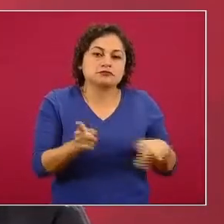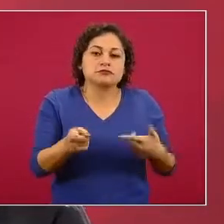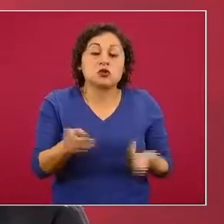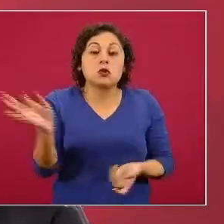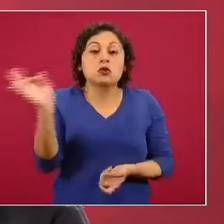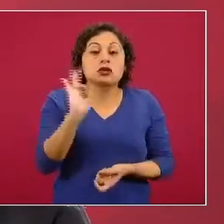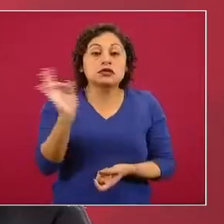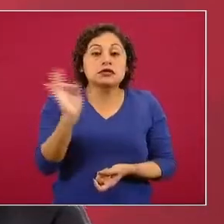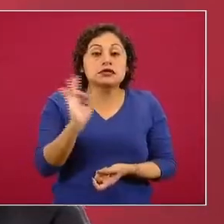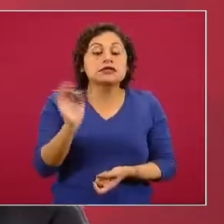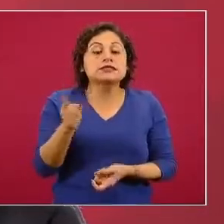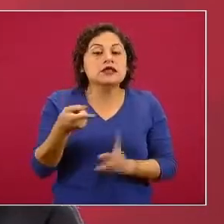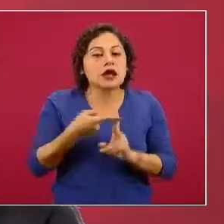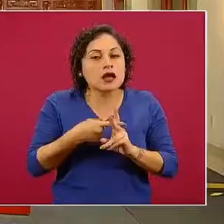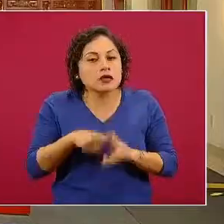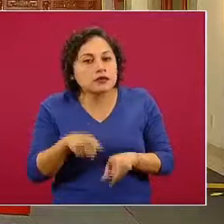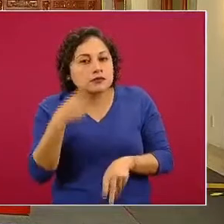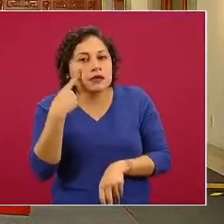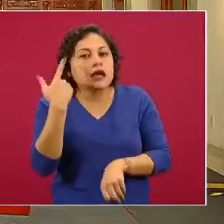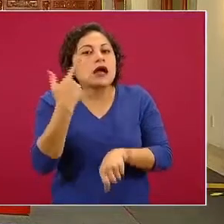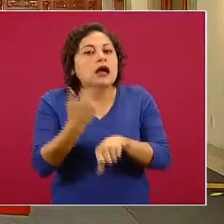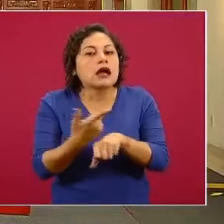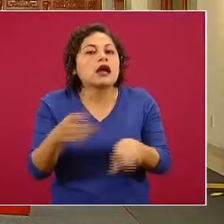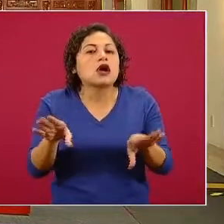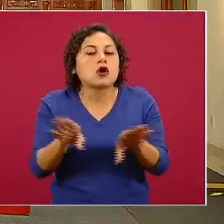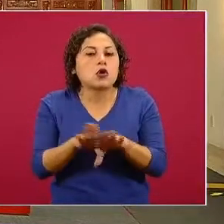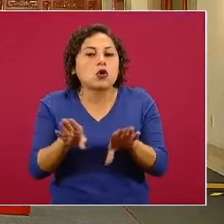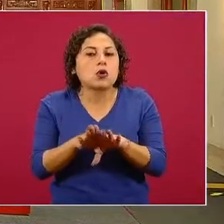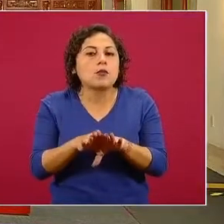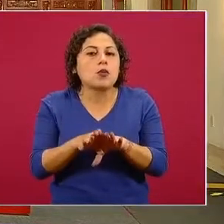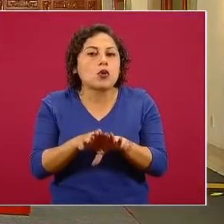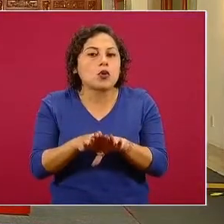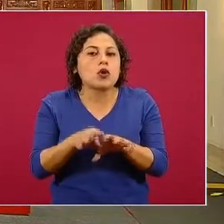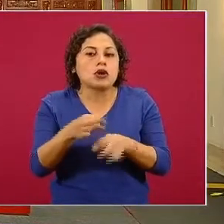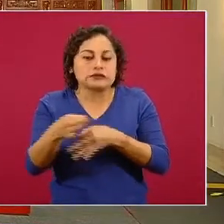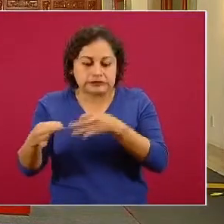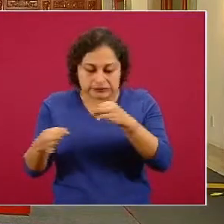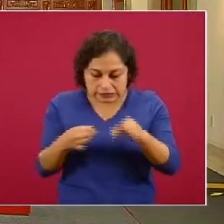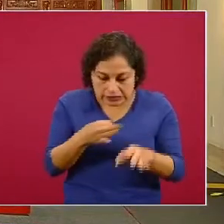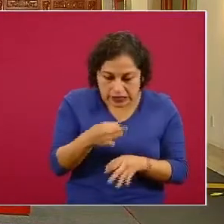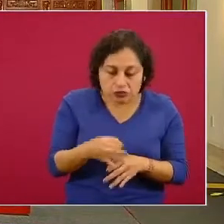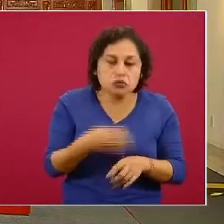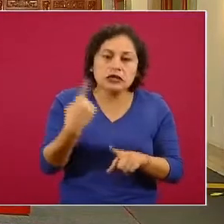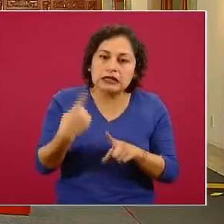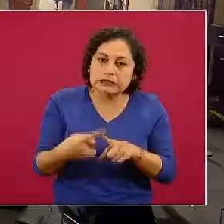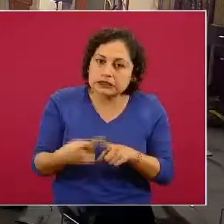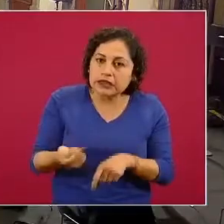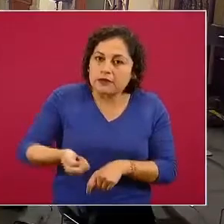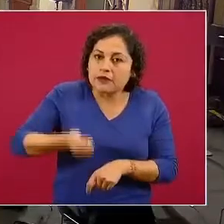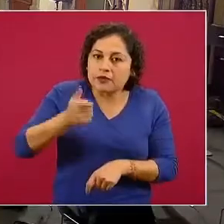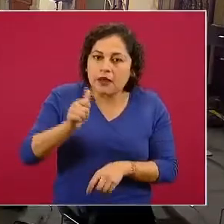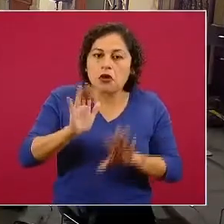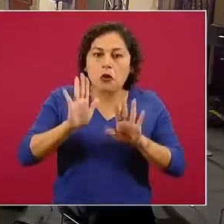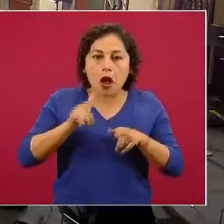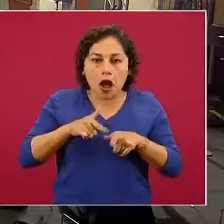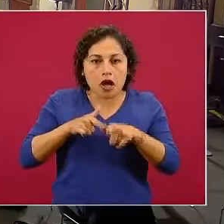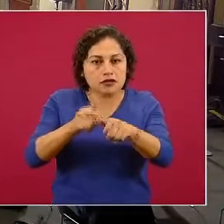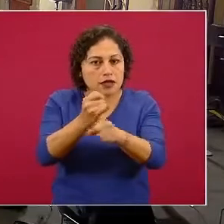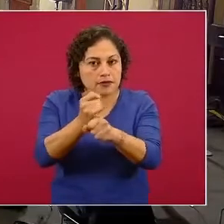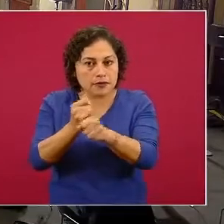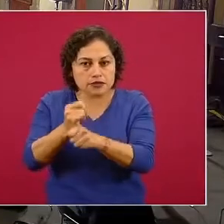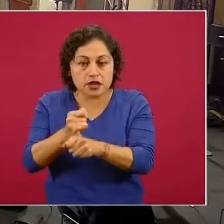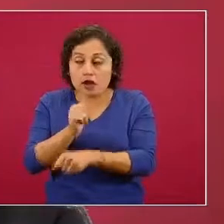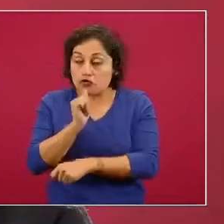biológico y ecológico podría ser relevante. Se sigue investigando sin que haya todavía una conclusión científica al